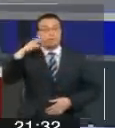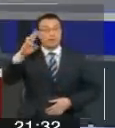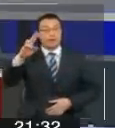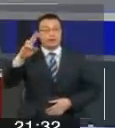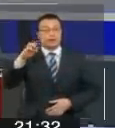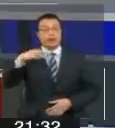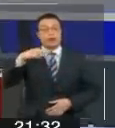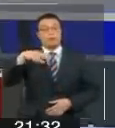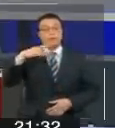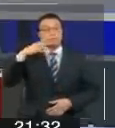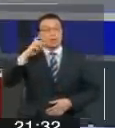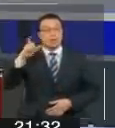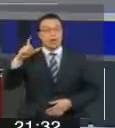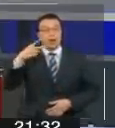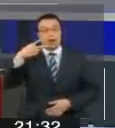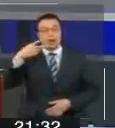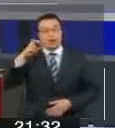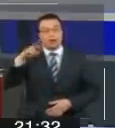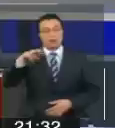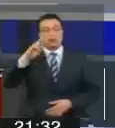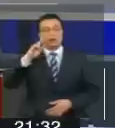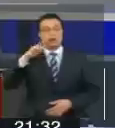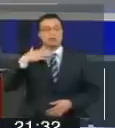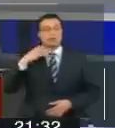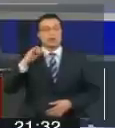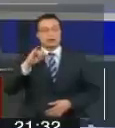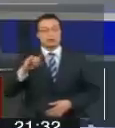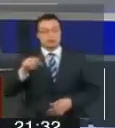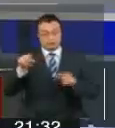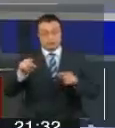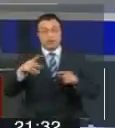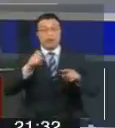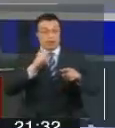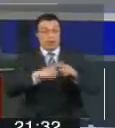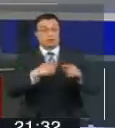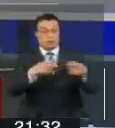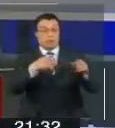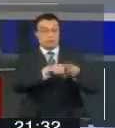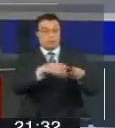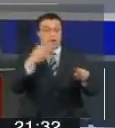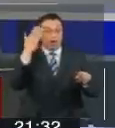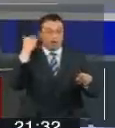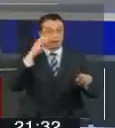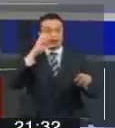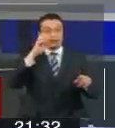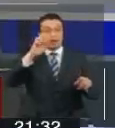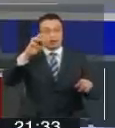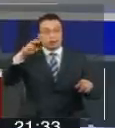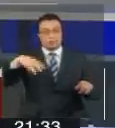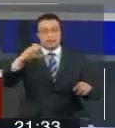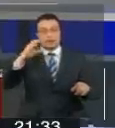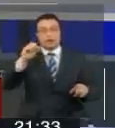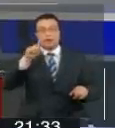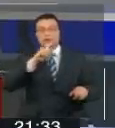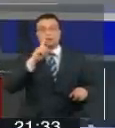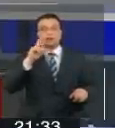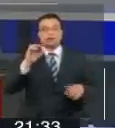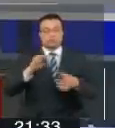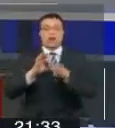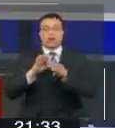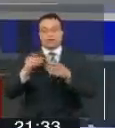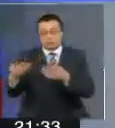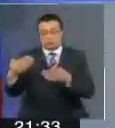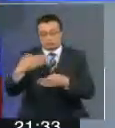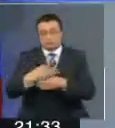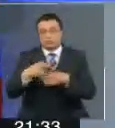Enríquez. Vamos a conversar sobre este tema junto a quien era entonces pareja de Enríquez, Carmen Castillo. Muchísimas gracias, Carmen, por acompañarnos en